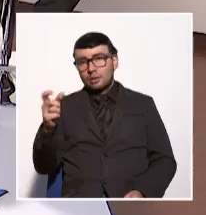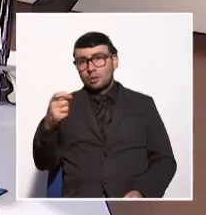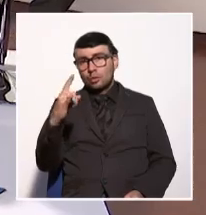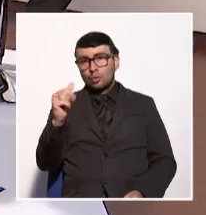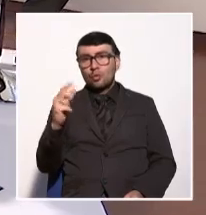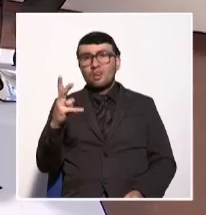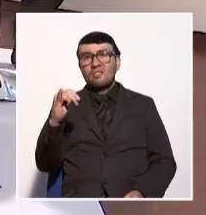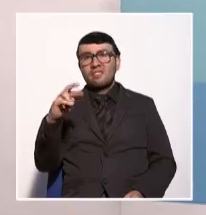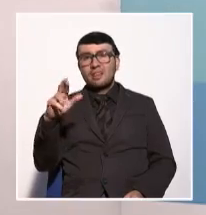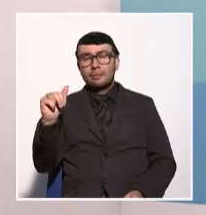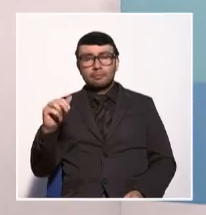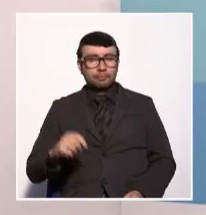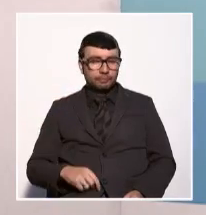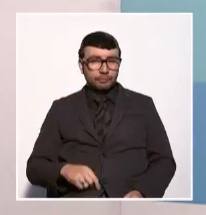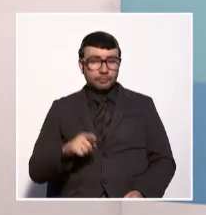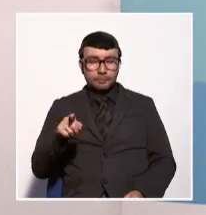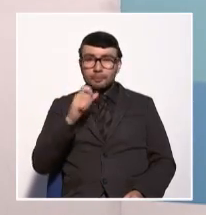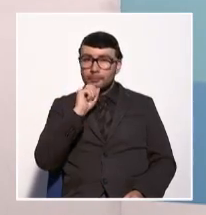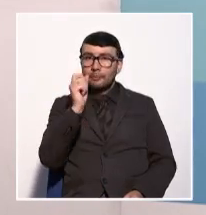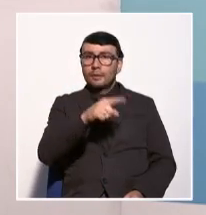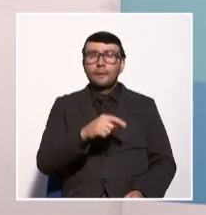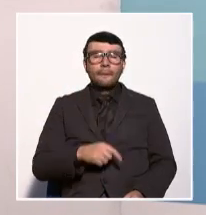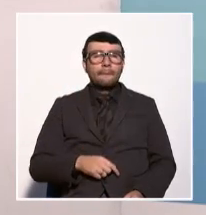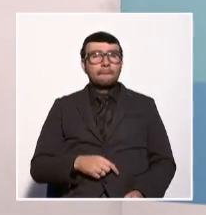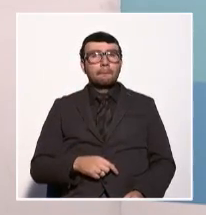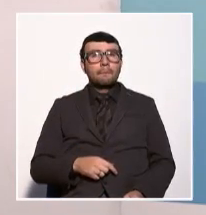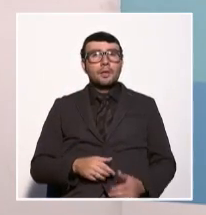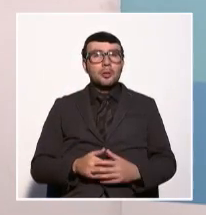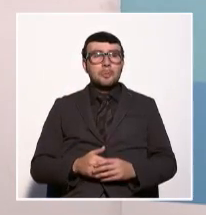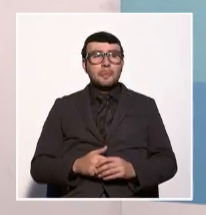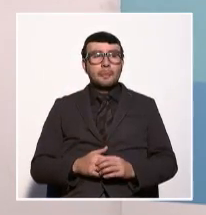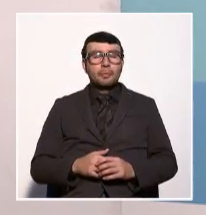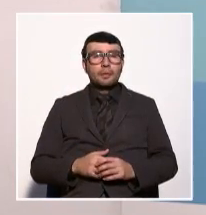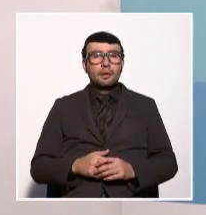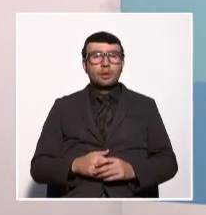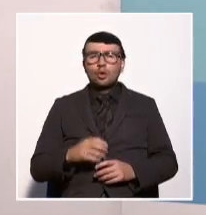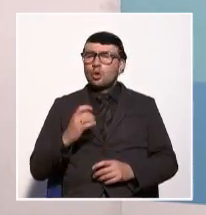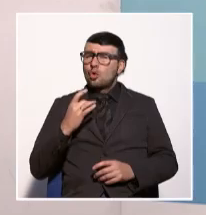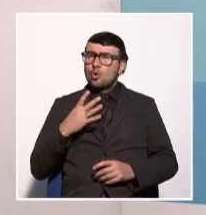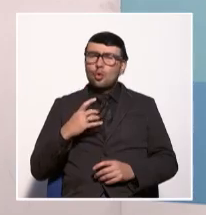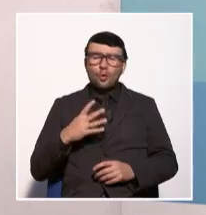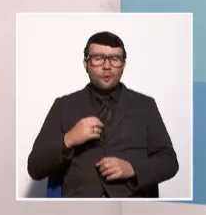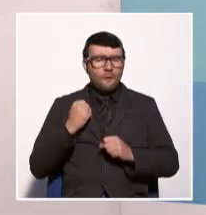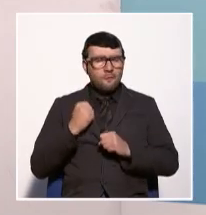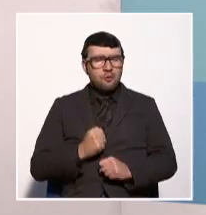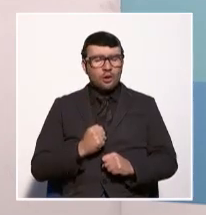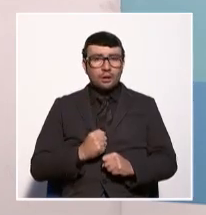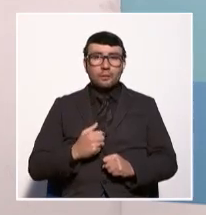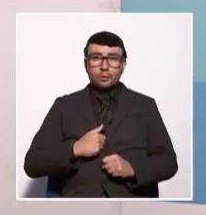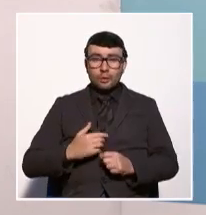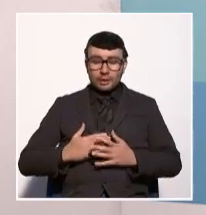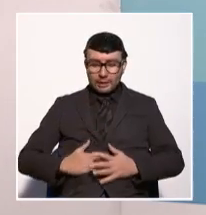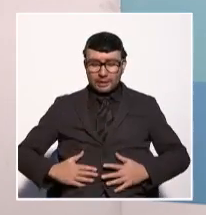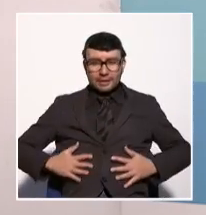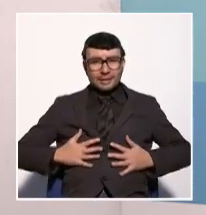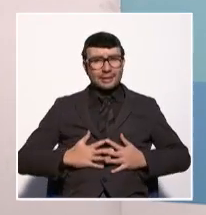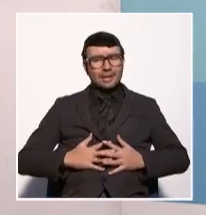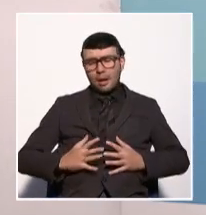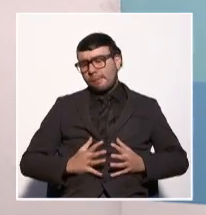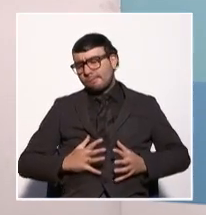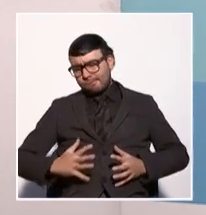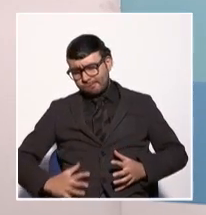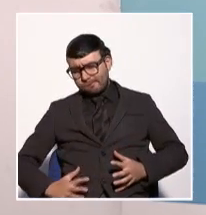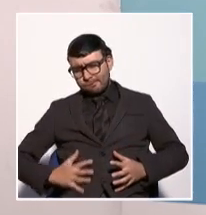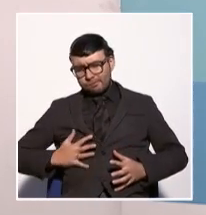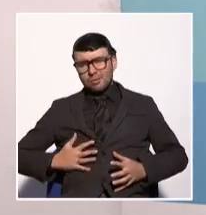programa desde san josé de guaviare me pregunta la siguiente sufre de un dolor impresionante al lado derecho del abdomen como por